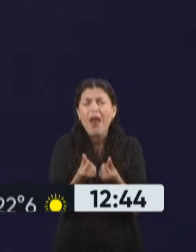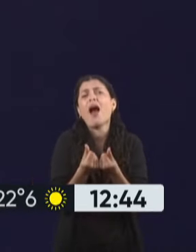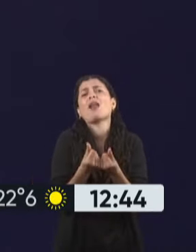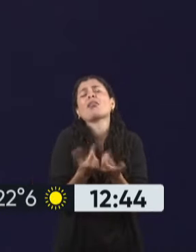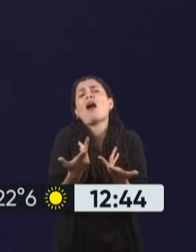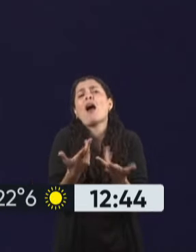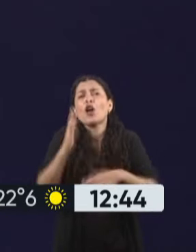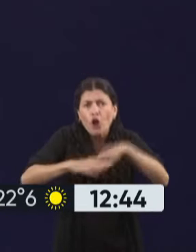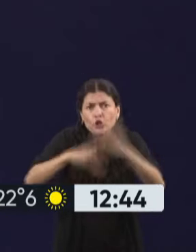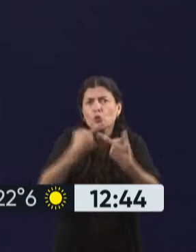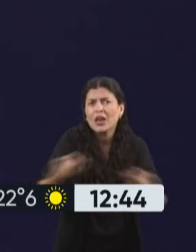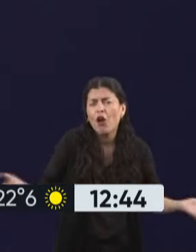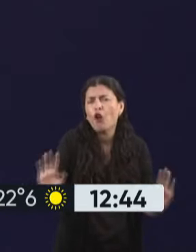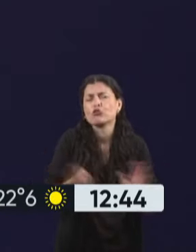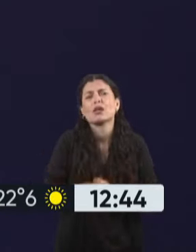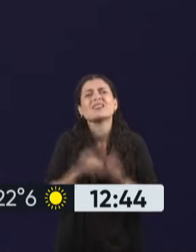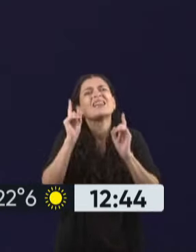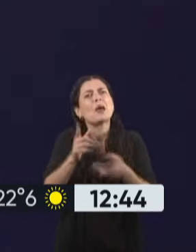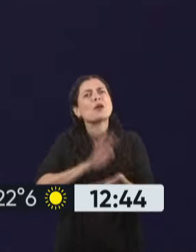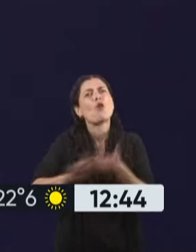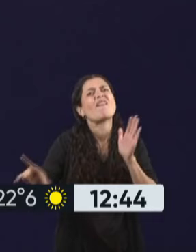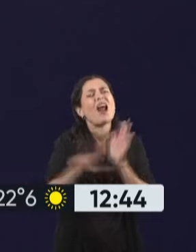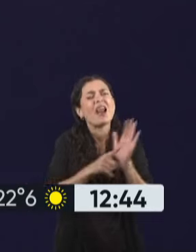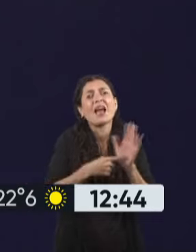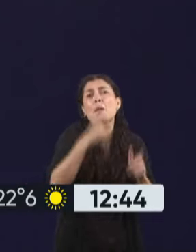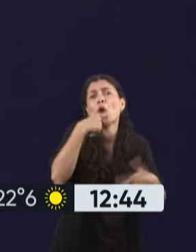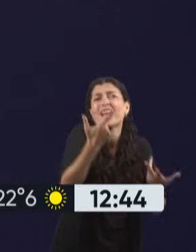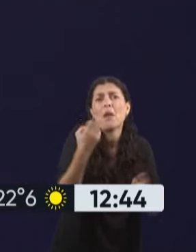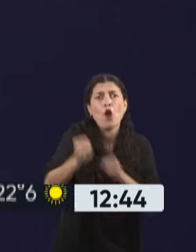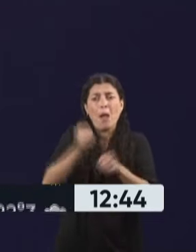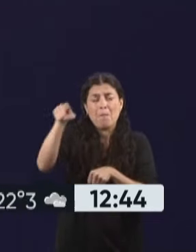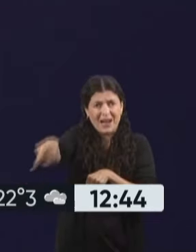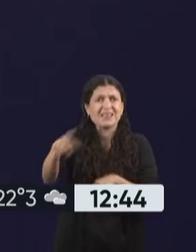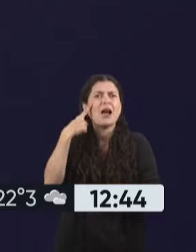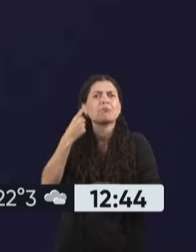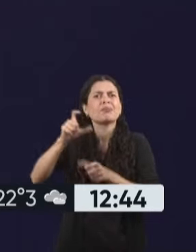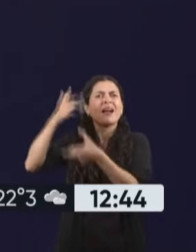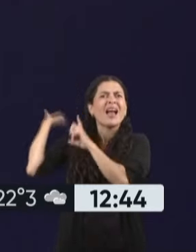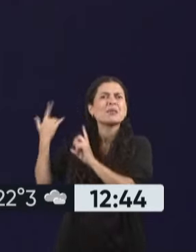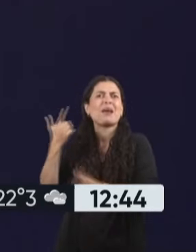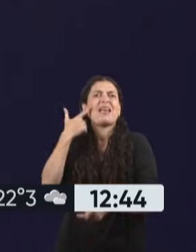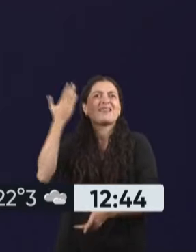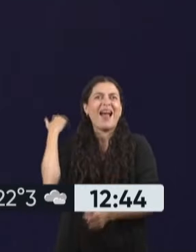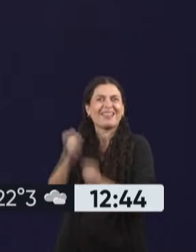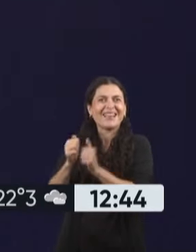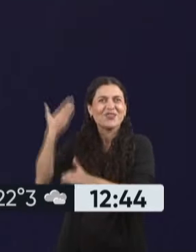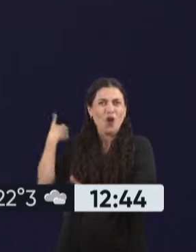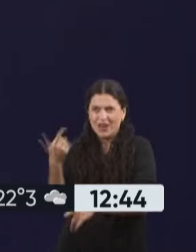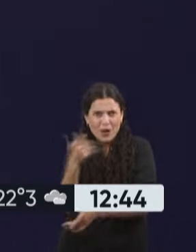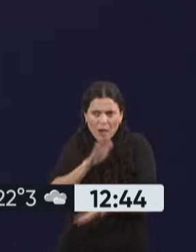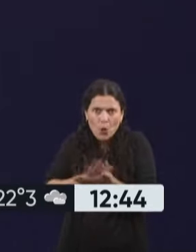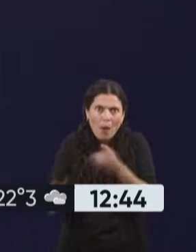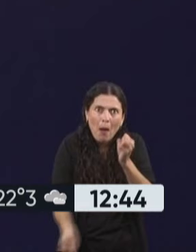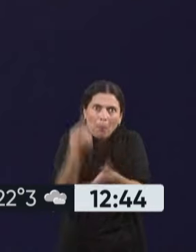obras. Además, a partir de la nueva reglamentación, si una empresa no tiene antecedentes, como puede tranquilamente ocurrir y que era otra traba